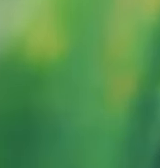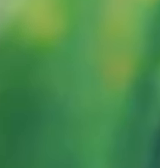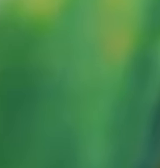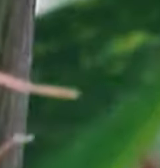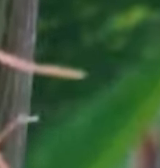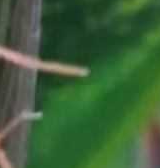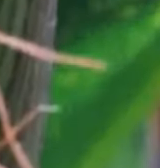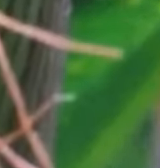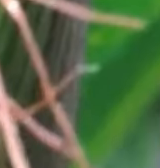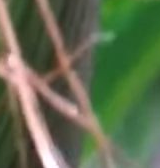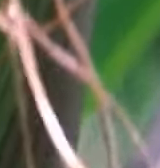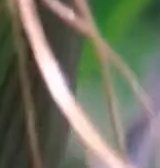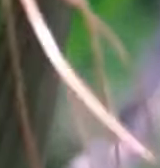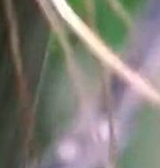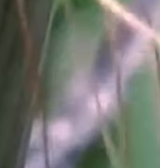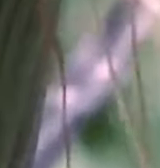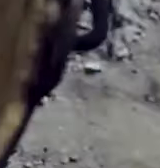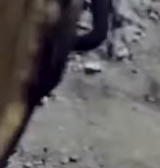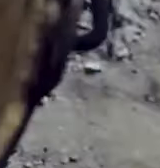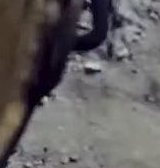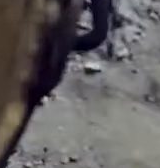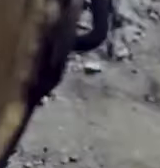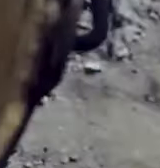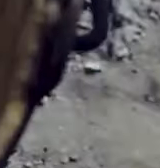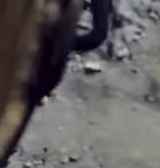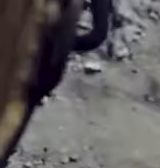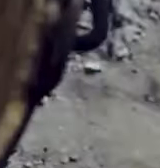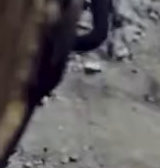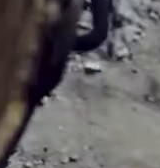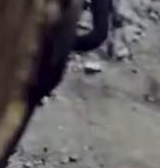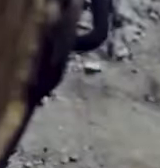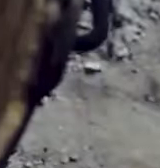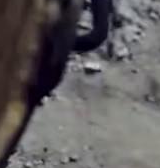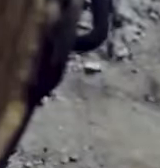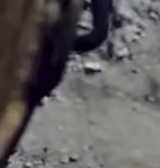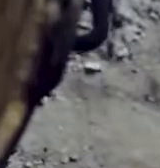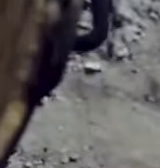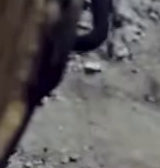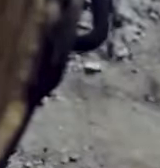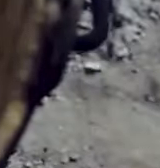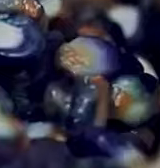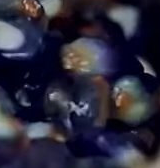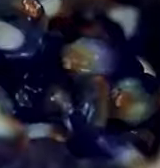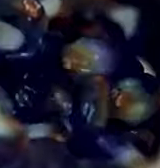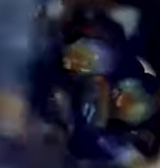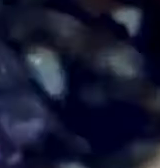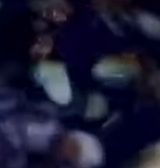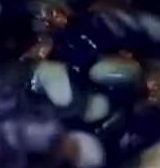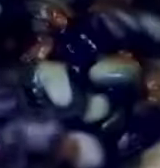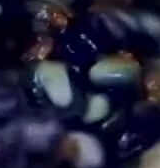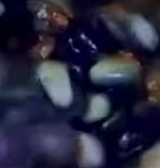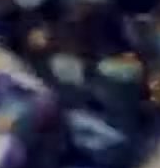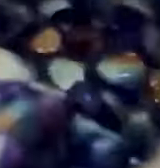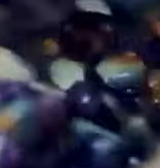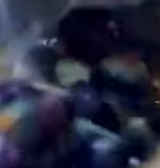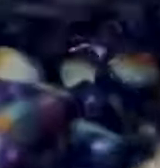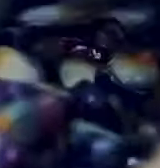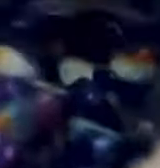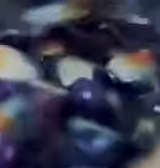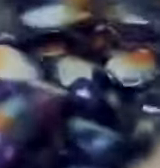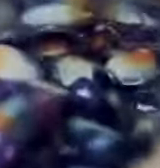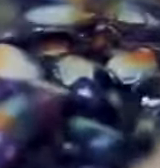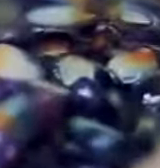los colores de sus variedades, sus texturas y para qué se utiliza en cada región. Alguna vez